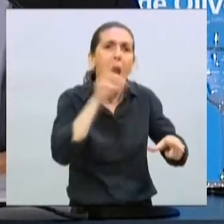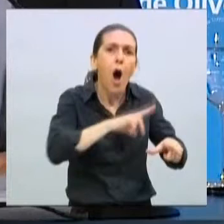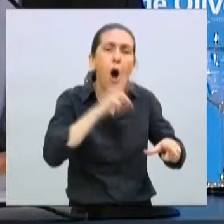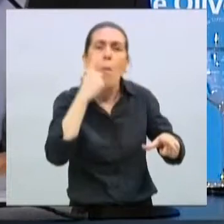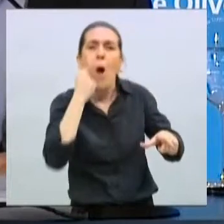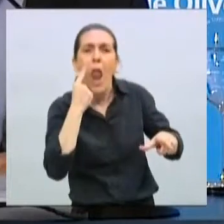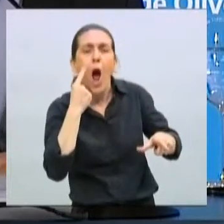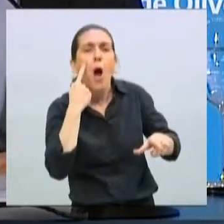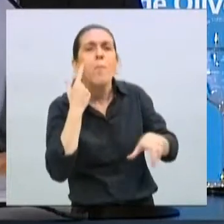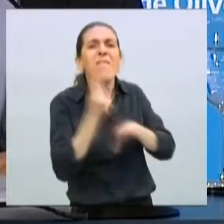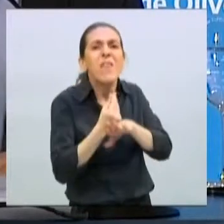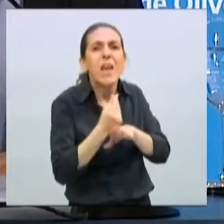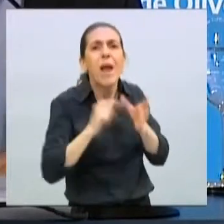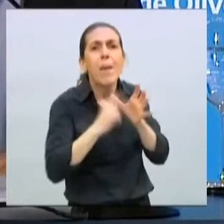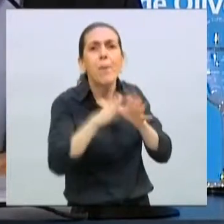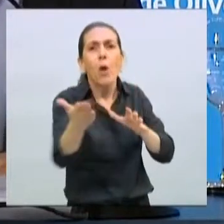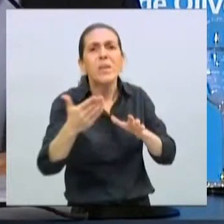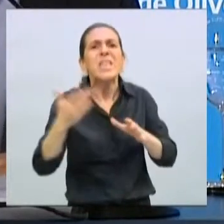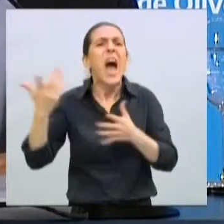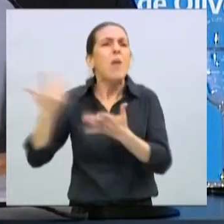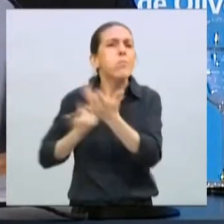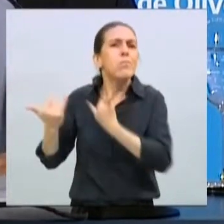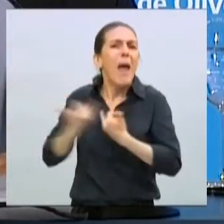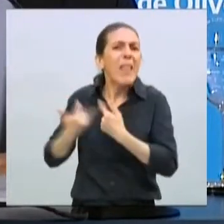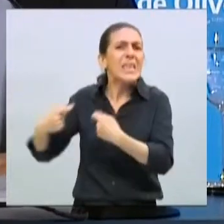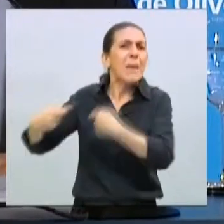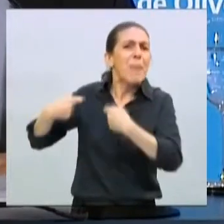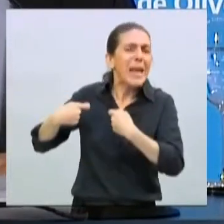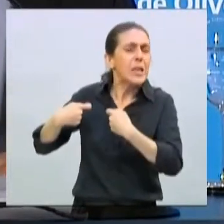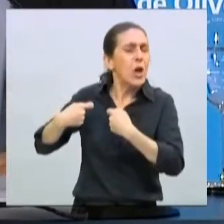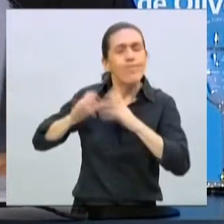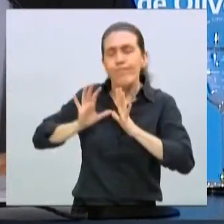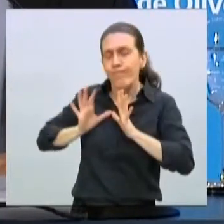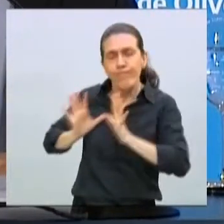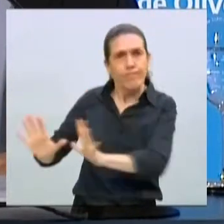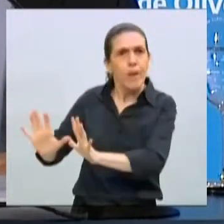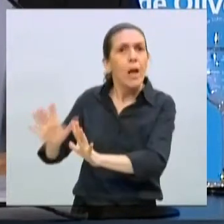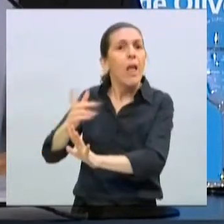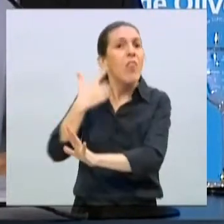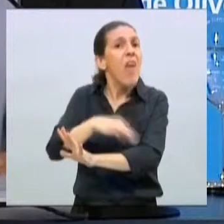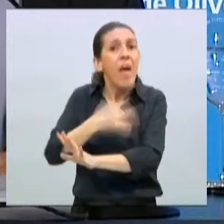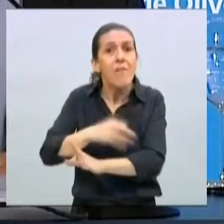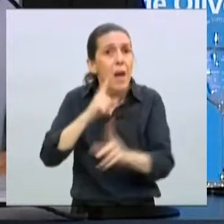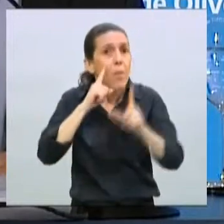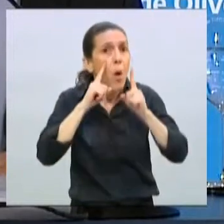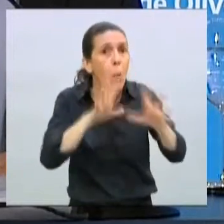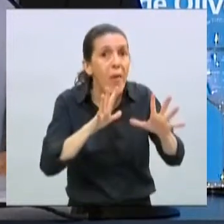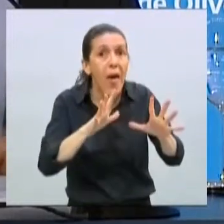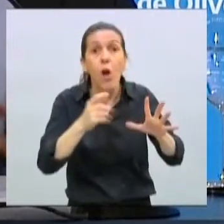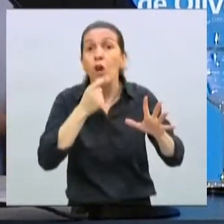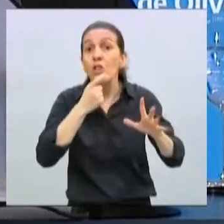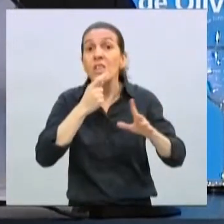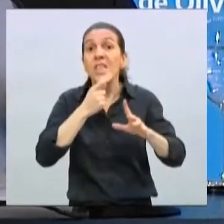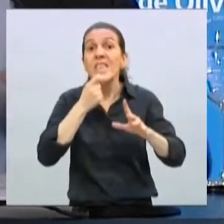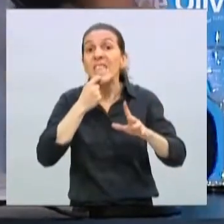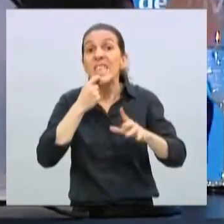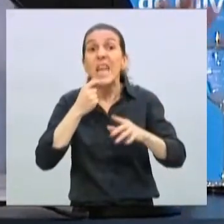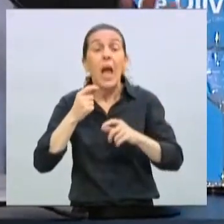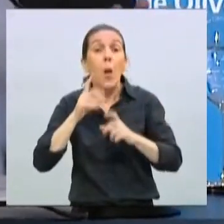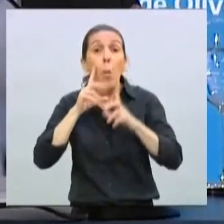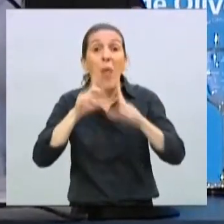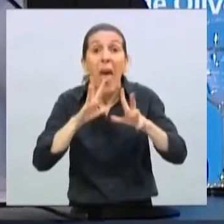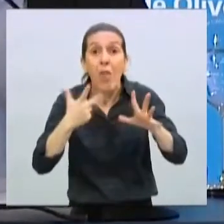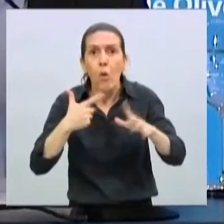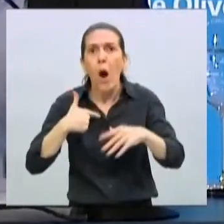nos empujen, nos digan lo que nos digan. Tenemos que hacerlo porque después, si no, cuando lleguen las catástrofes, nadie de los que hoy